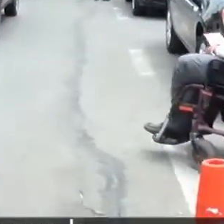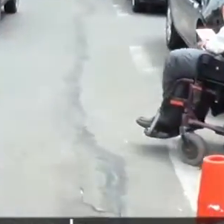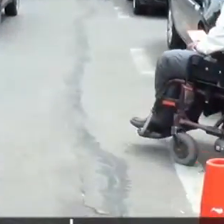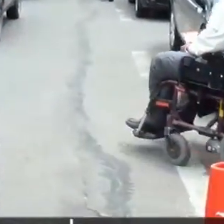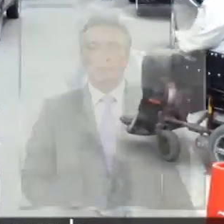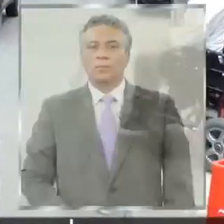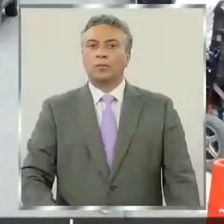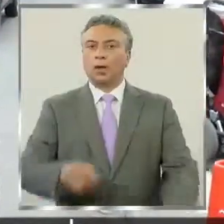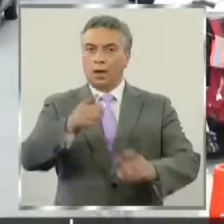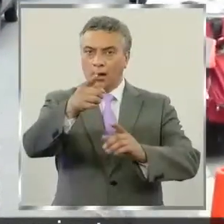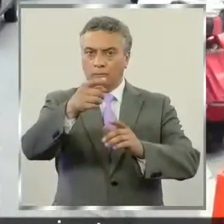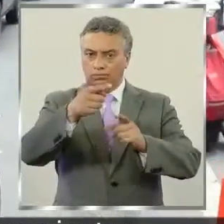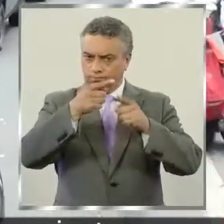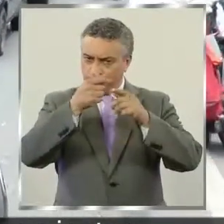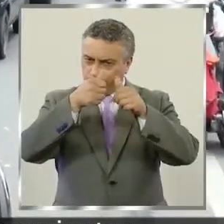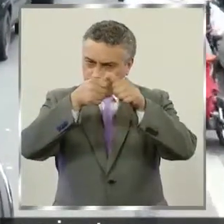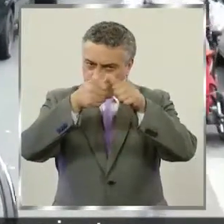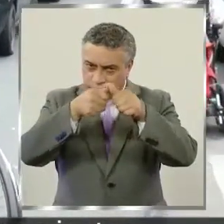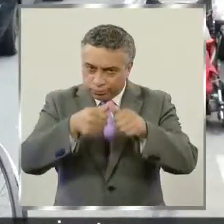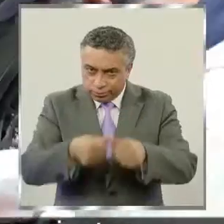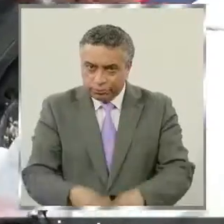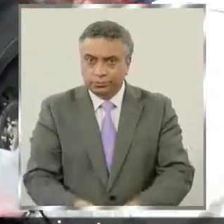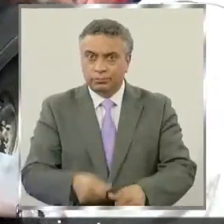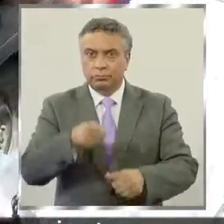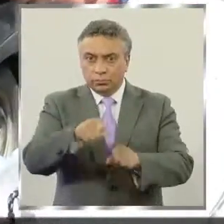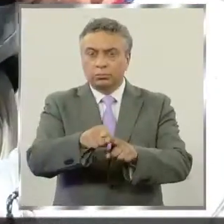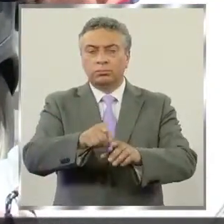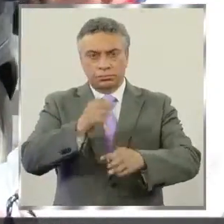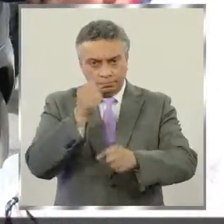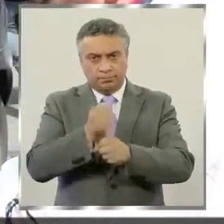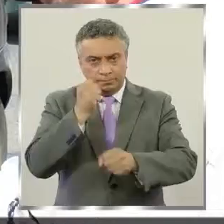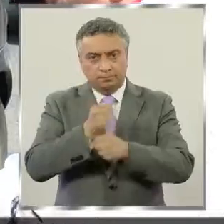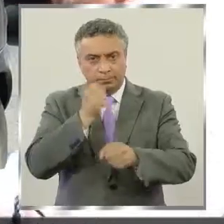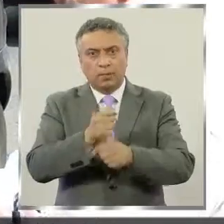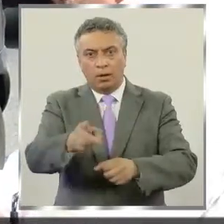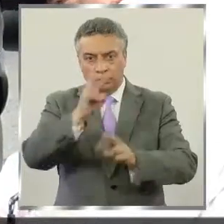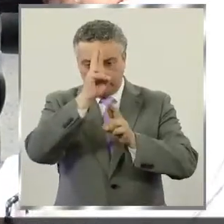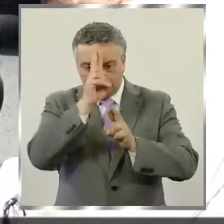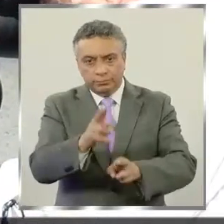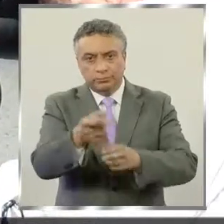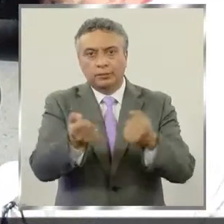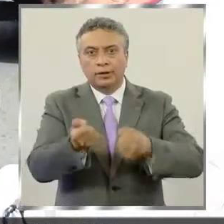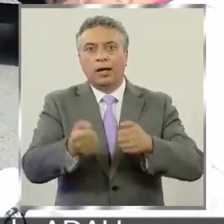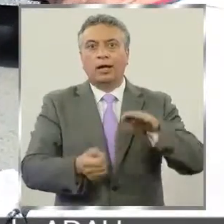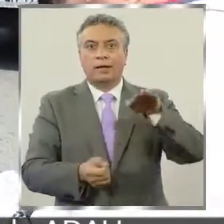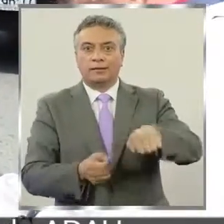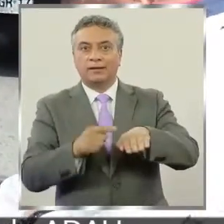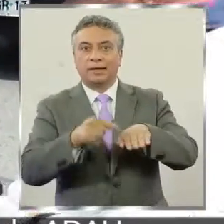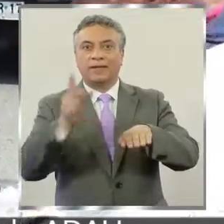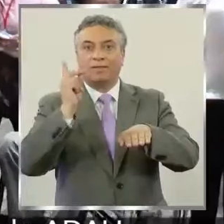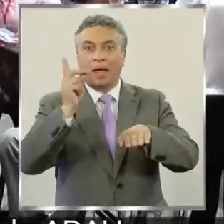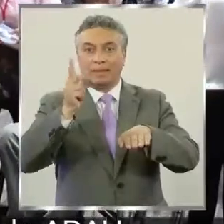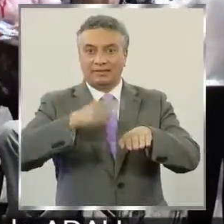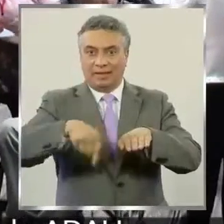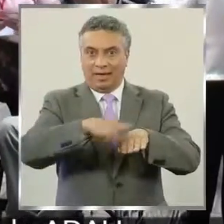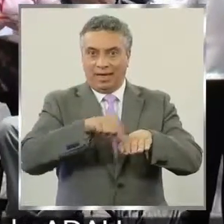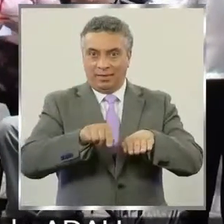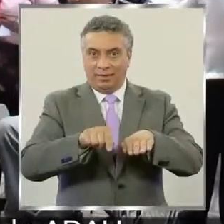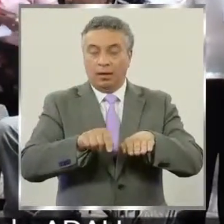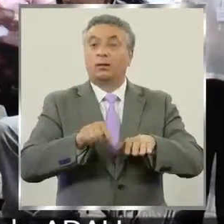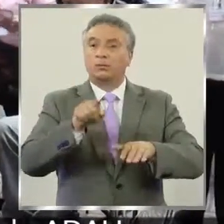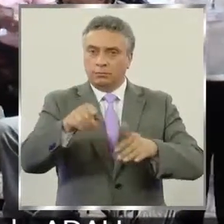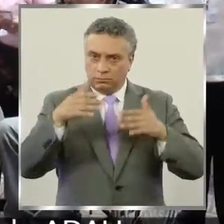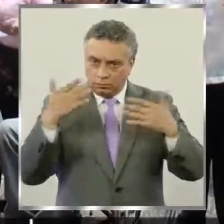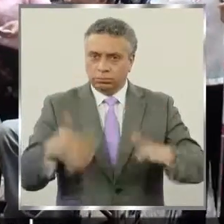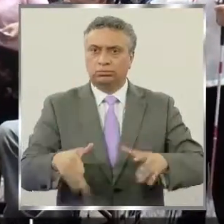Una permanente tarea para que la comunidad respete los estacionamientos asignados por el municipio a personas con discapacidades ha